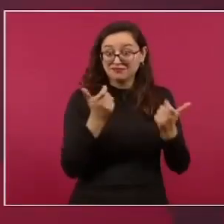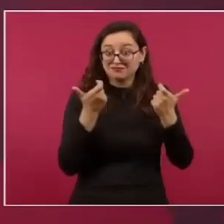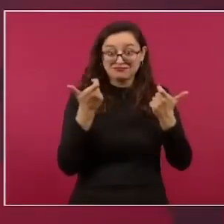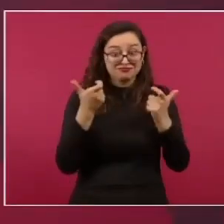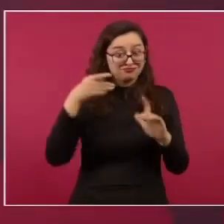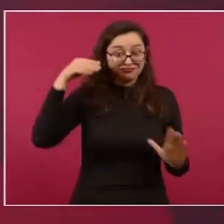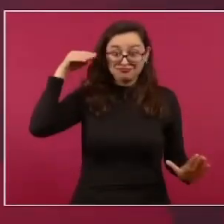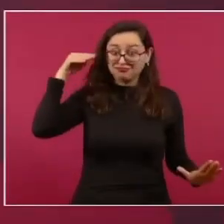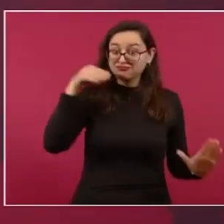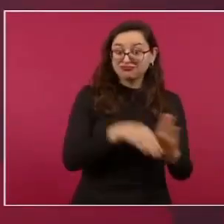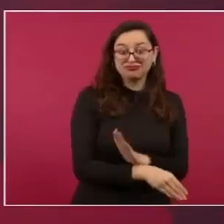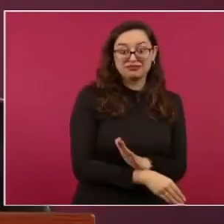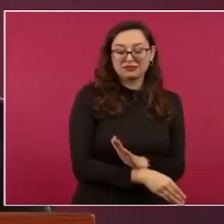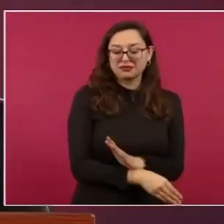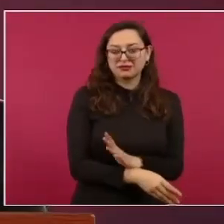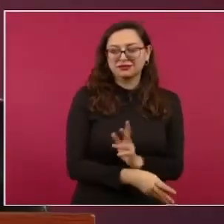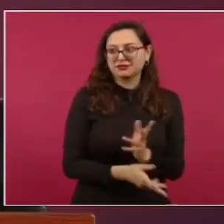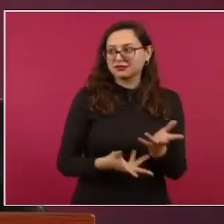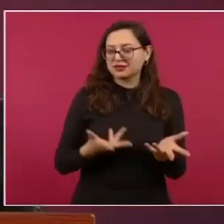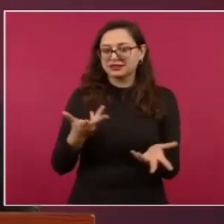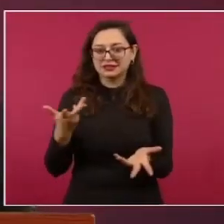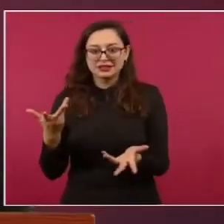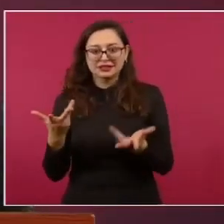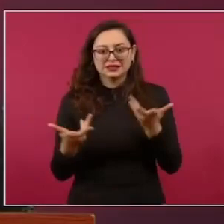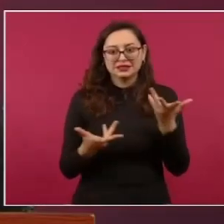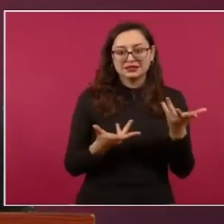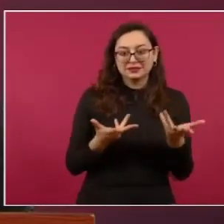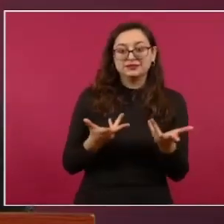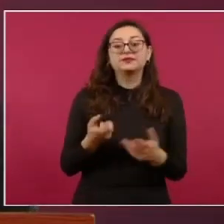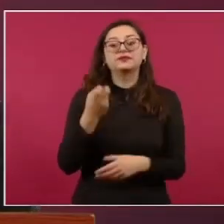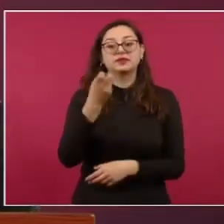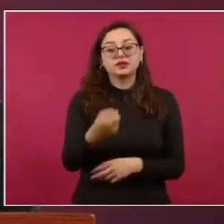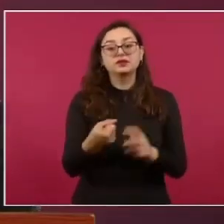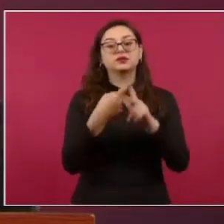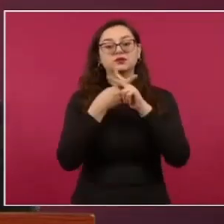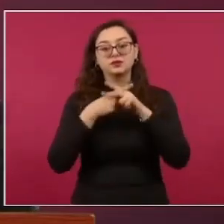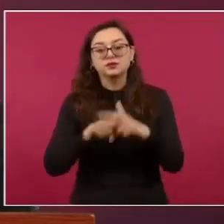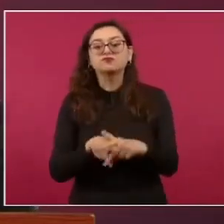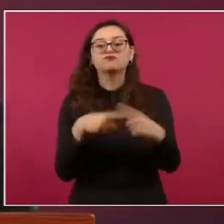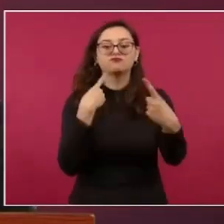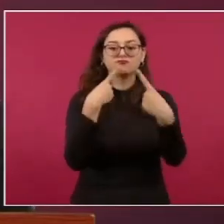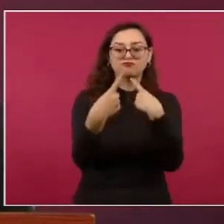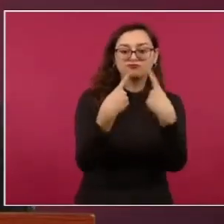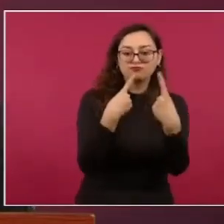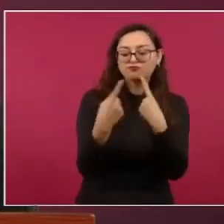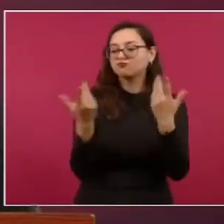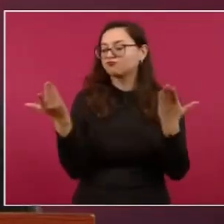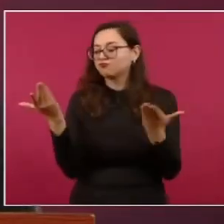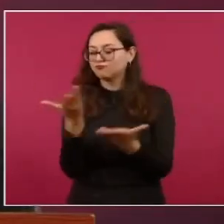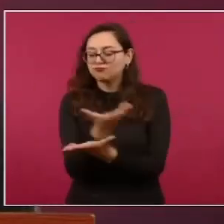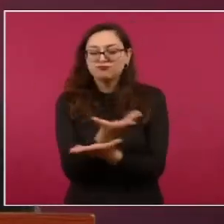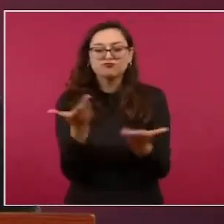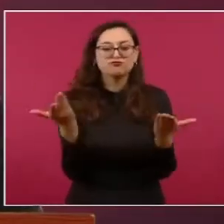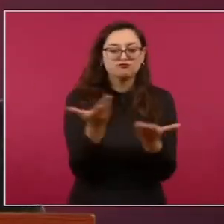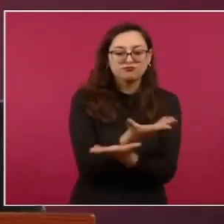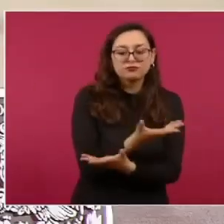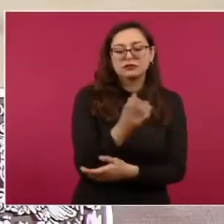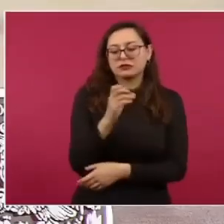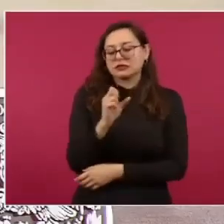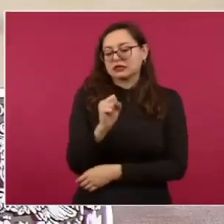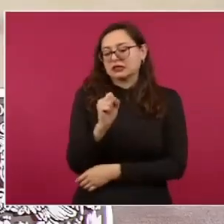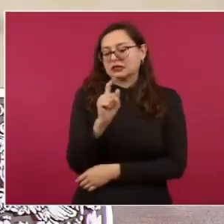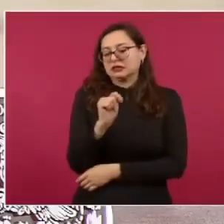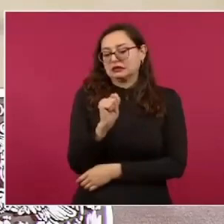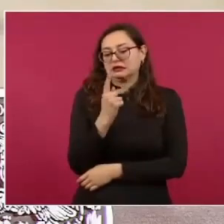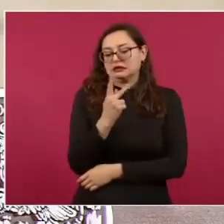eso inició estas mesas de conciliación en la Secretaría del Trabajo. Siempre,